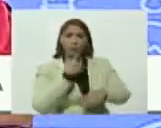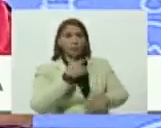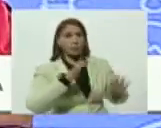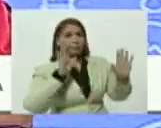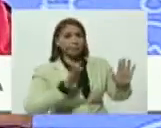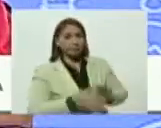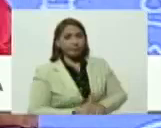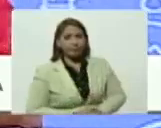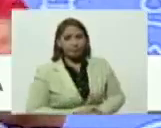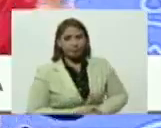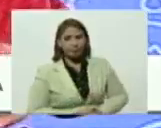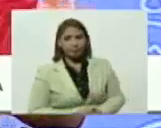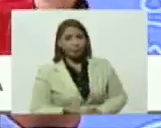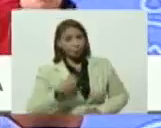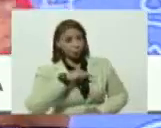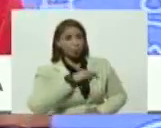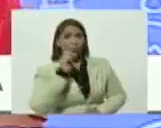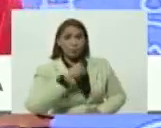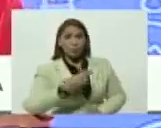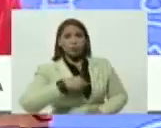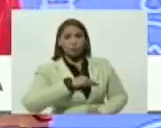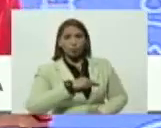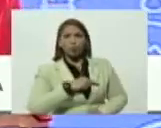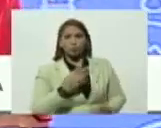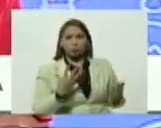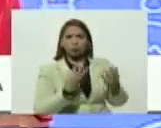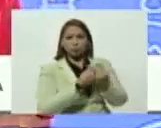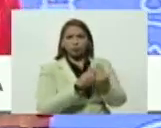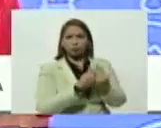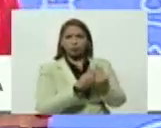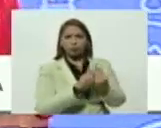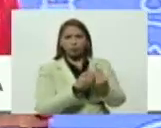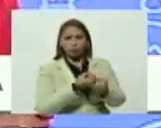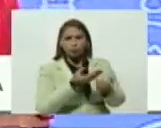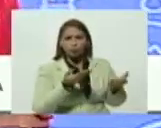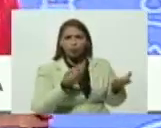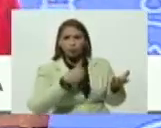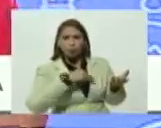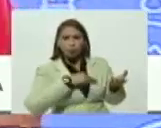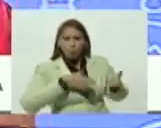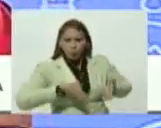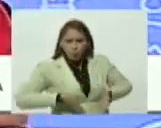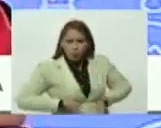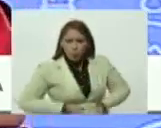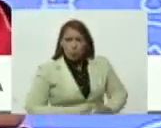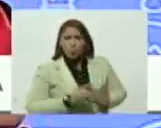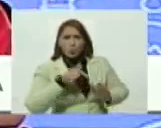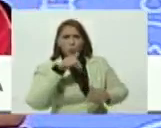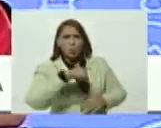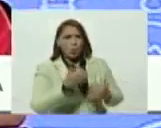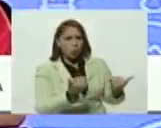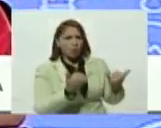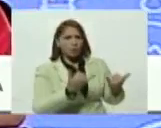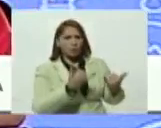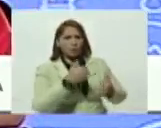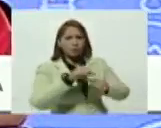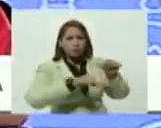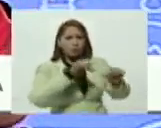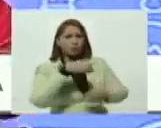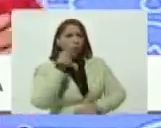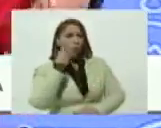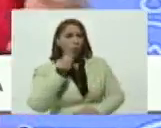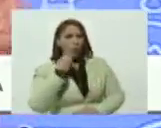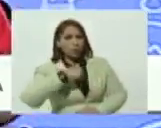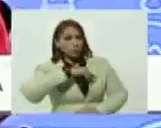así, nosotros estuvimos aquí junto a ustedes. Fuimos parteros de esta generación de oro, que hoy la